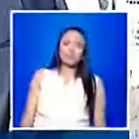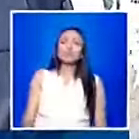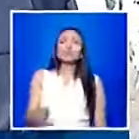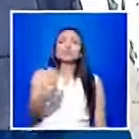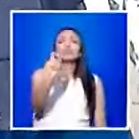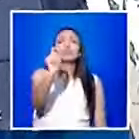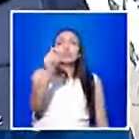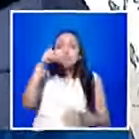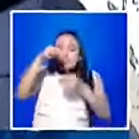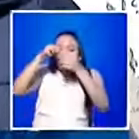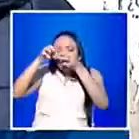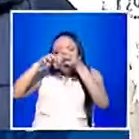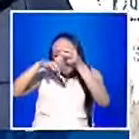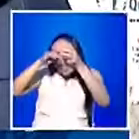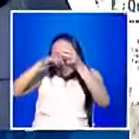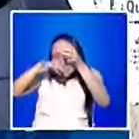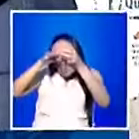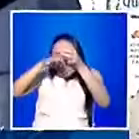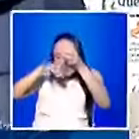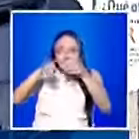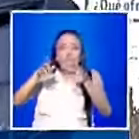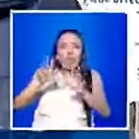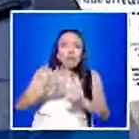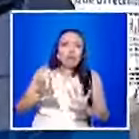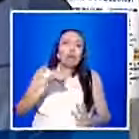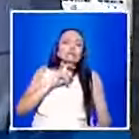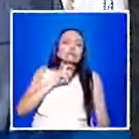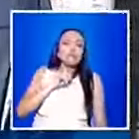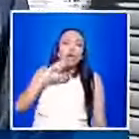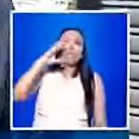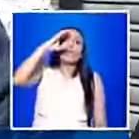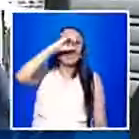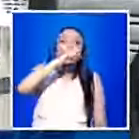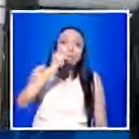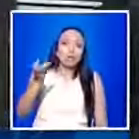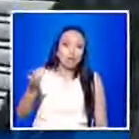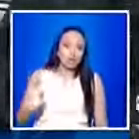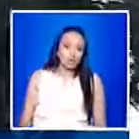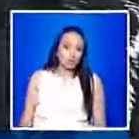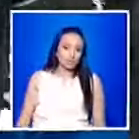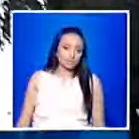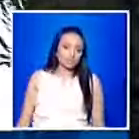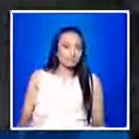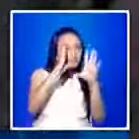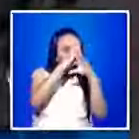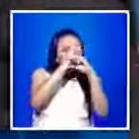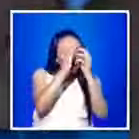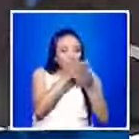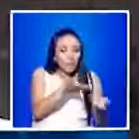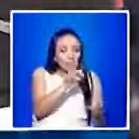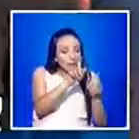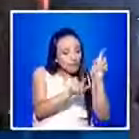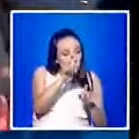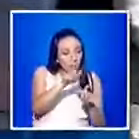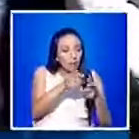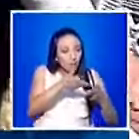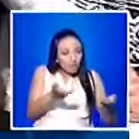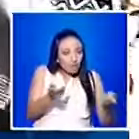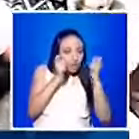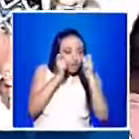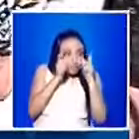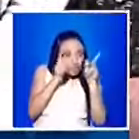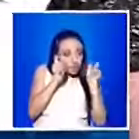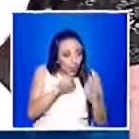de agua nomás y enseguida se fue el agua. Pero de noche, bueno fuera que dieran de día porque están todas las